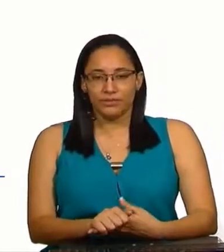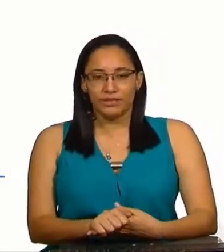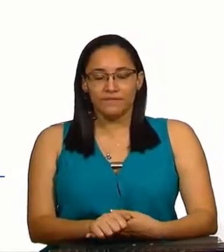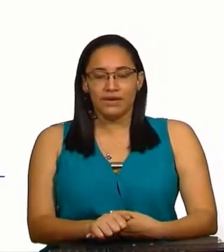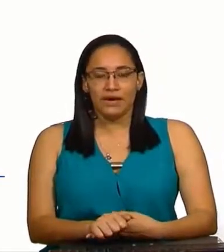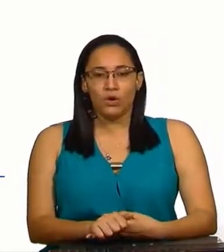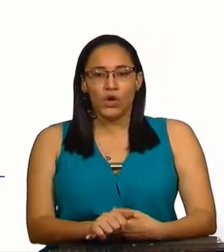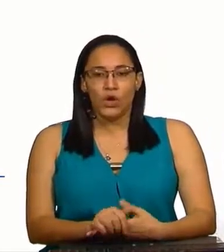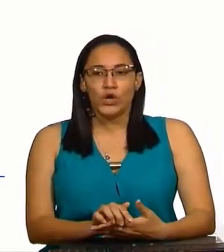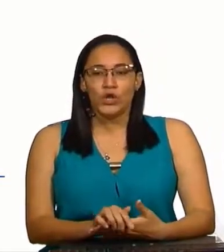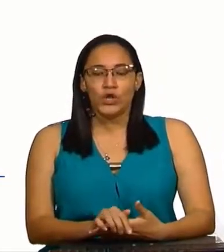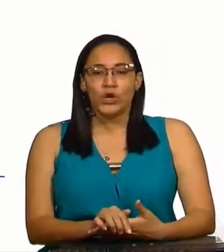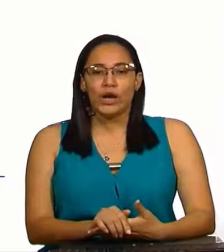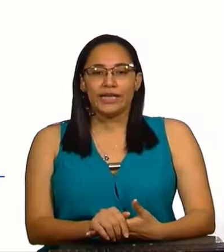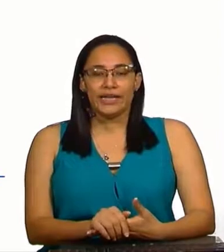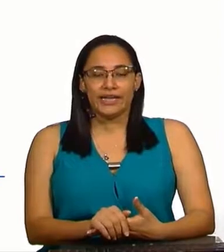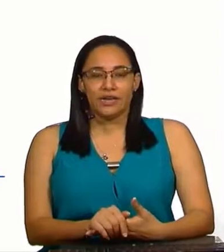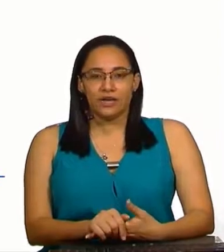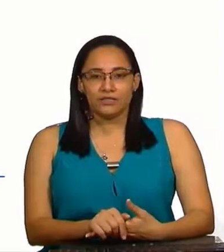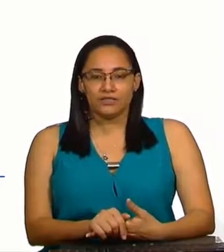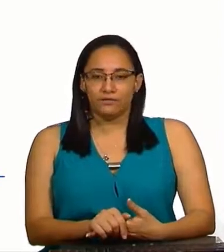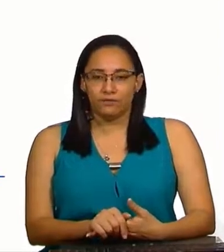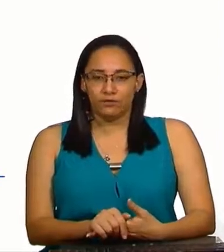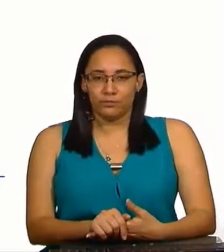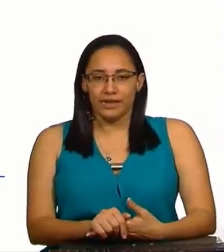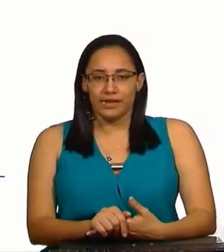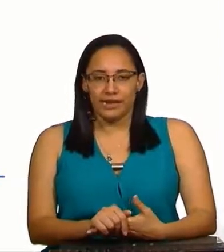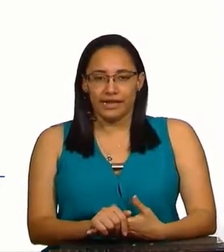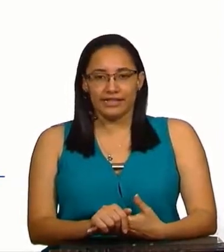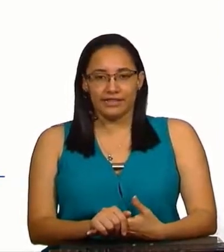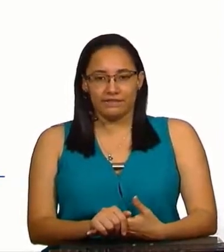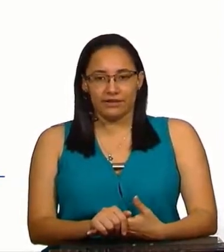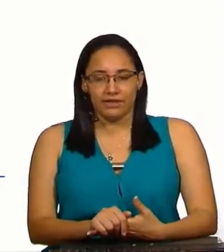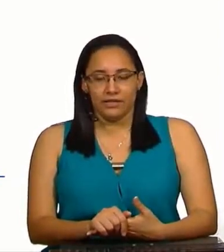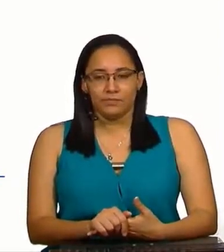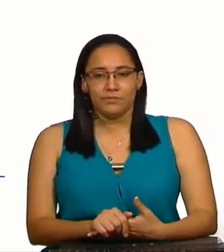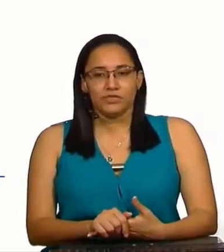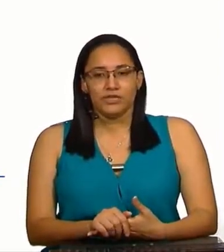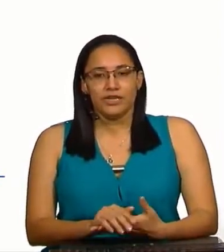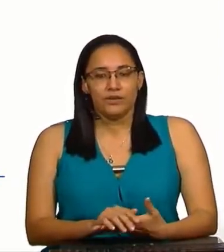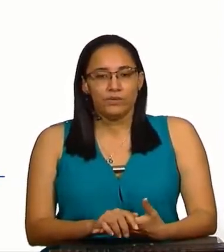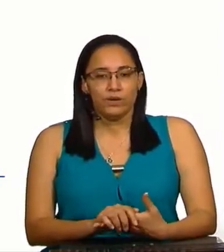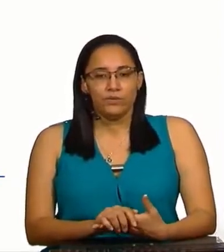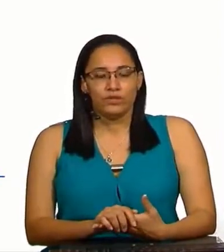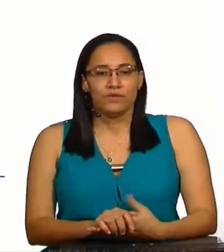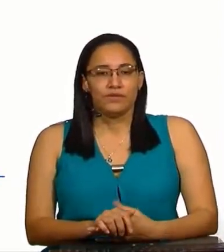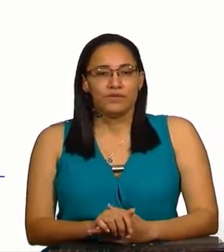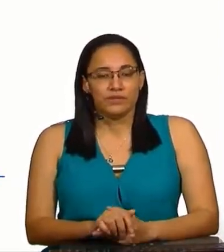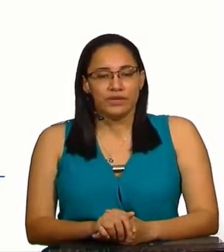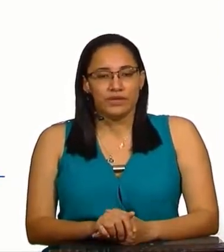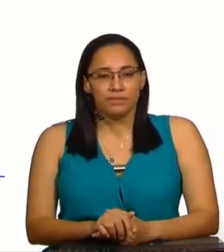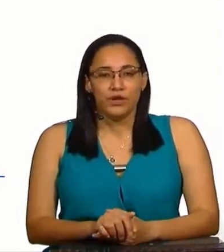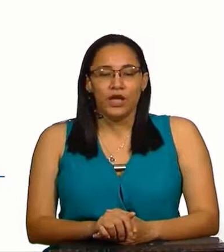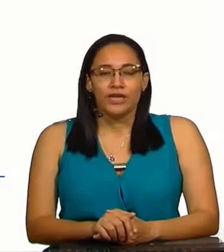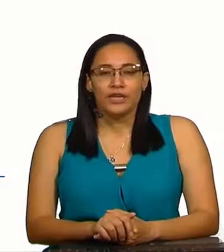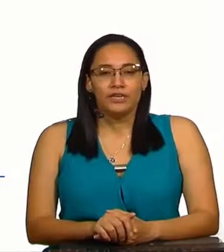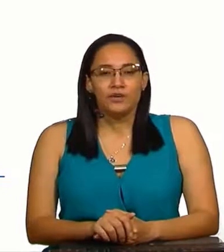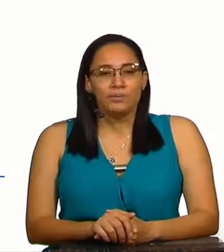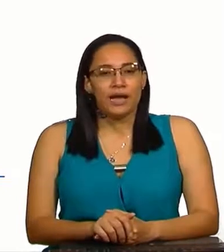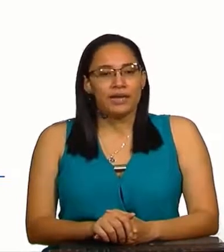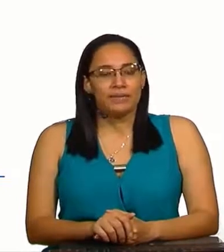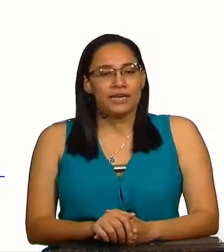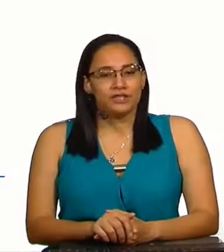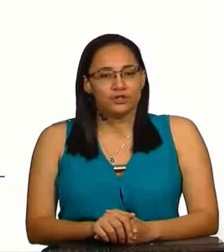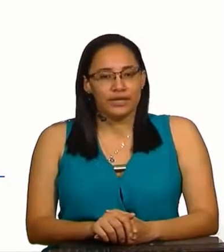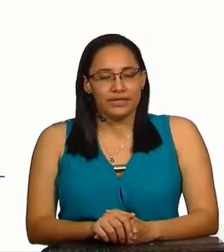forma afirmativa, o no, I cannot, de forma negativa. Vamos a leer una última vez nuestro ejemplo. Can